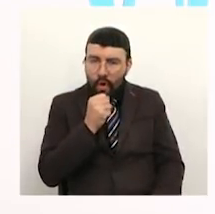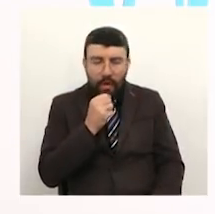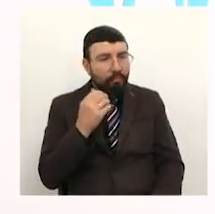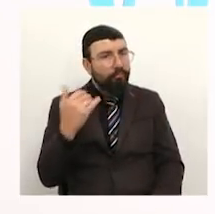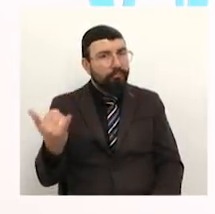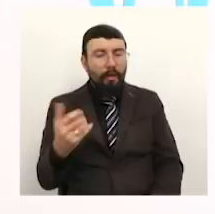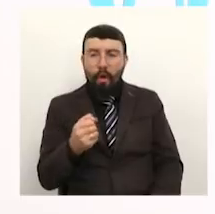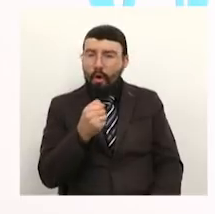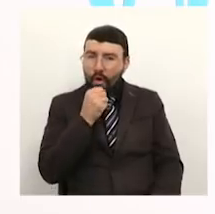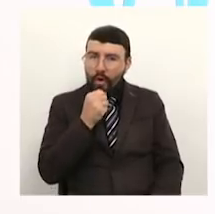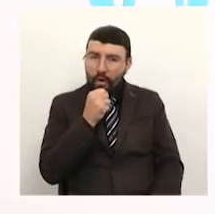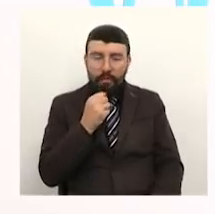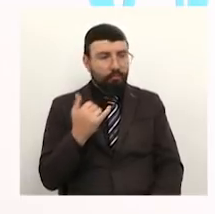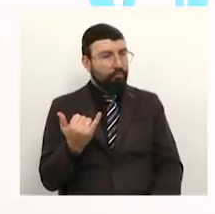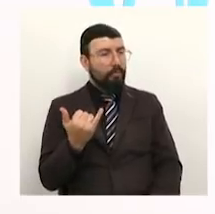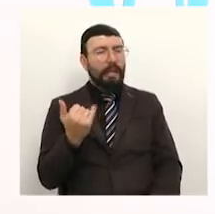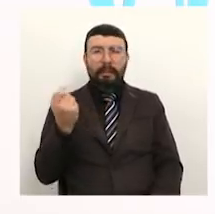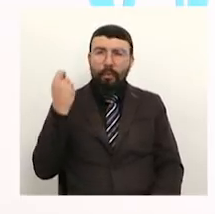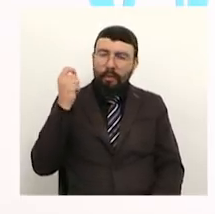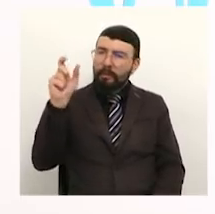justamente quería un año